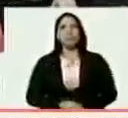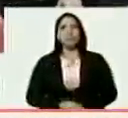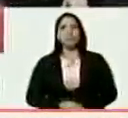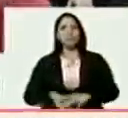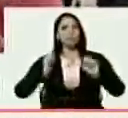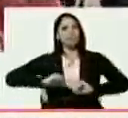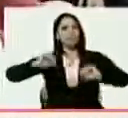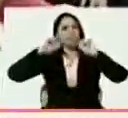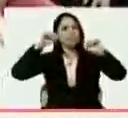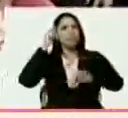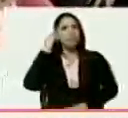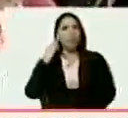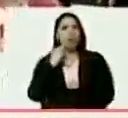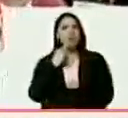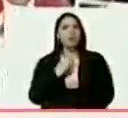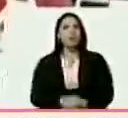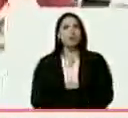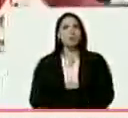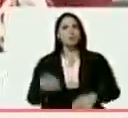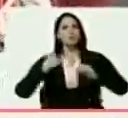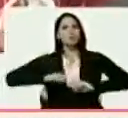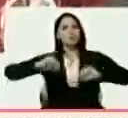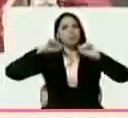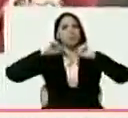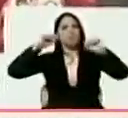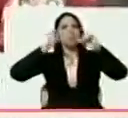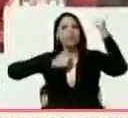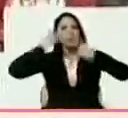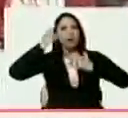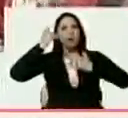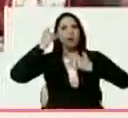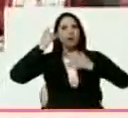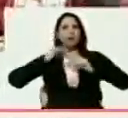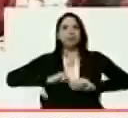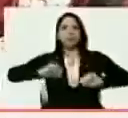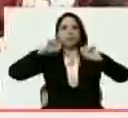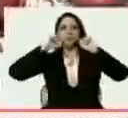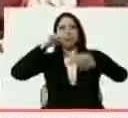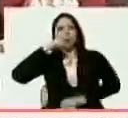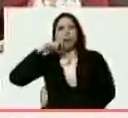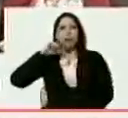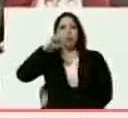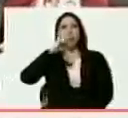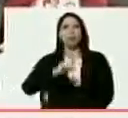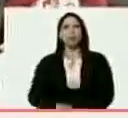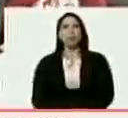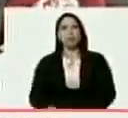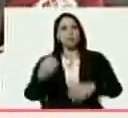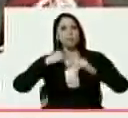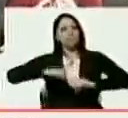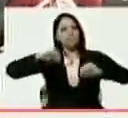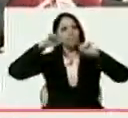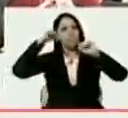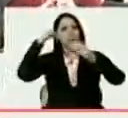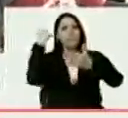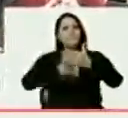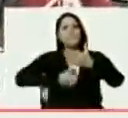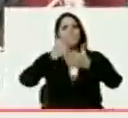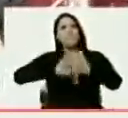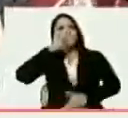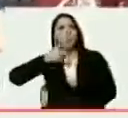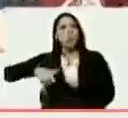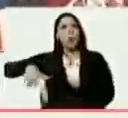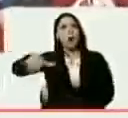viva Bolívar! ¡Viva! ¡Que viva Chávez! ¡Viva! ¡Que viva Maduro! ¡Viva! ¡Que viva la lucha de los pueblos libres del